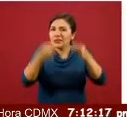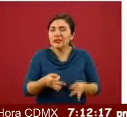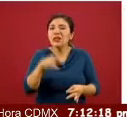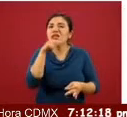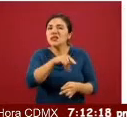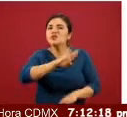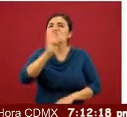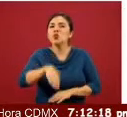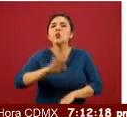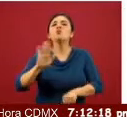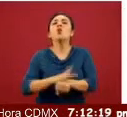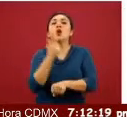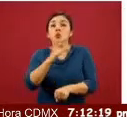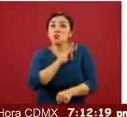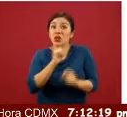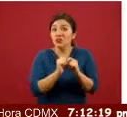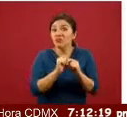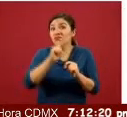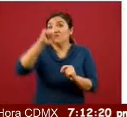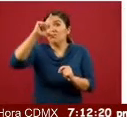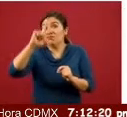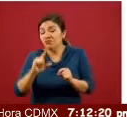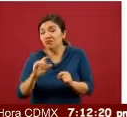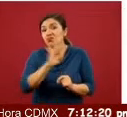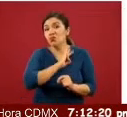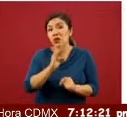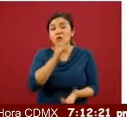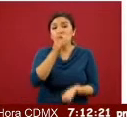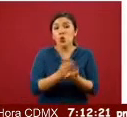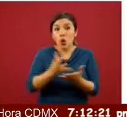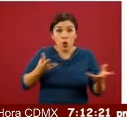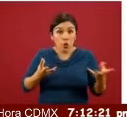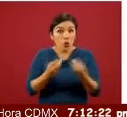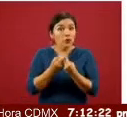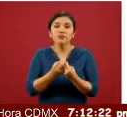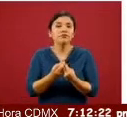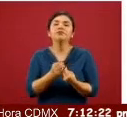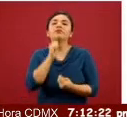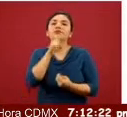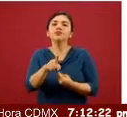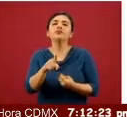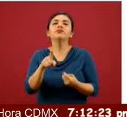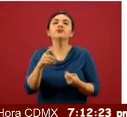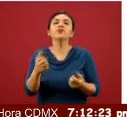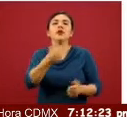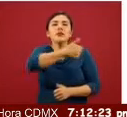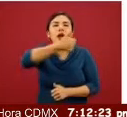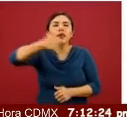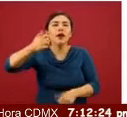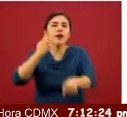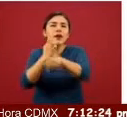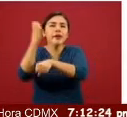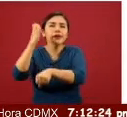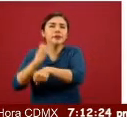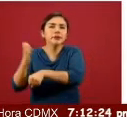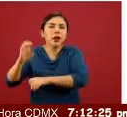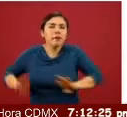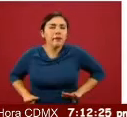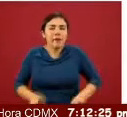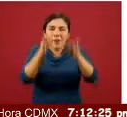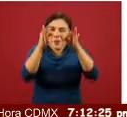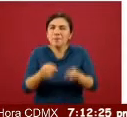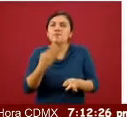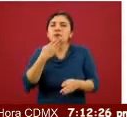probablemente incrementarán esta carga de defunciones, no solo en el total, sino también en cada una de las entidades en donde